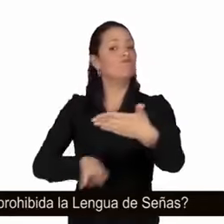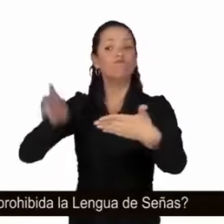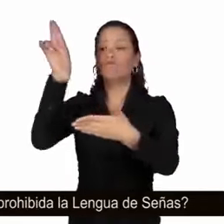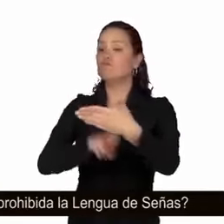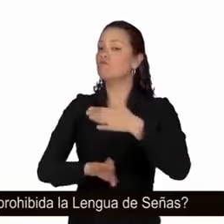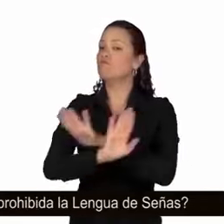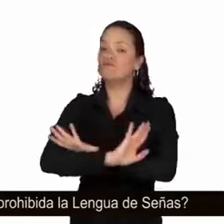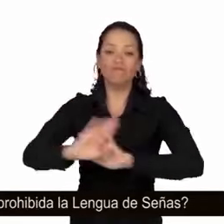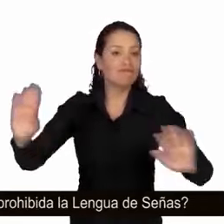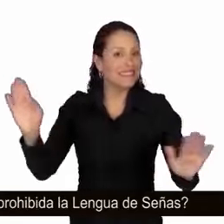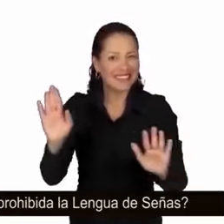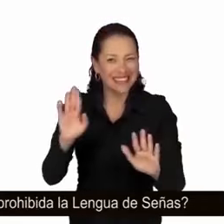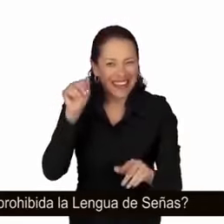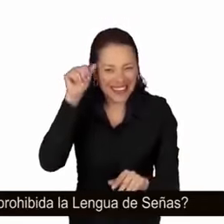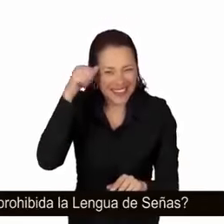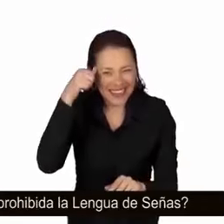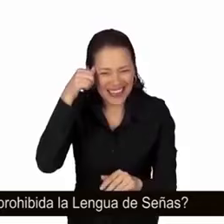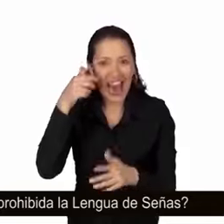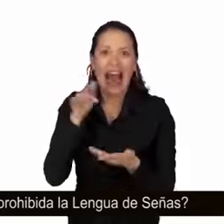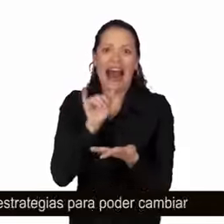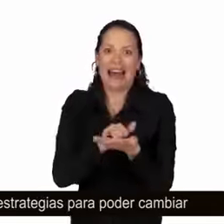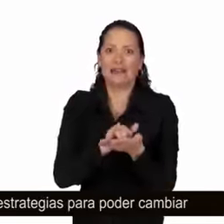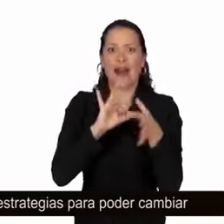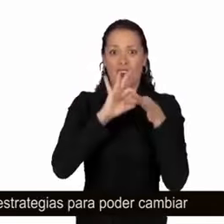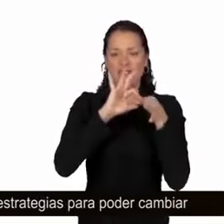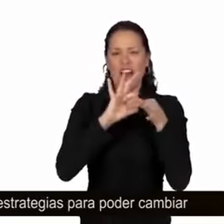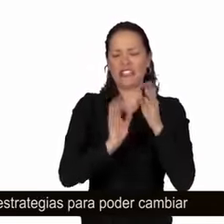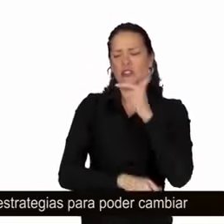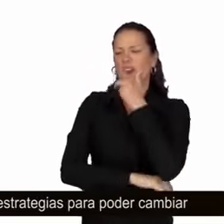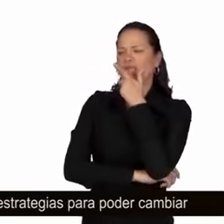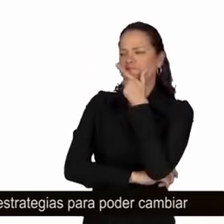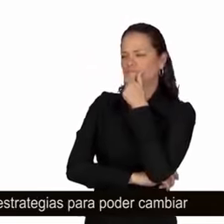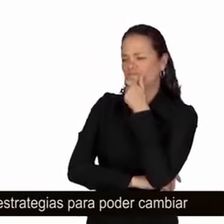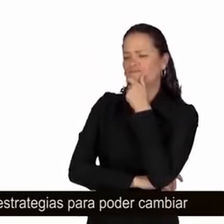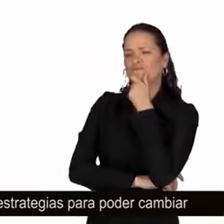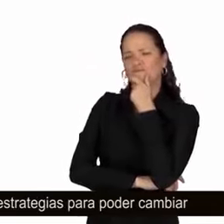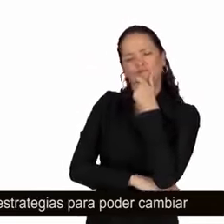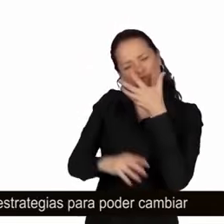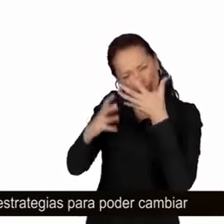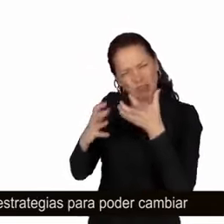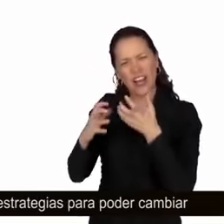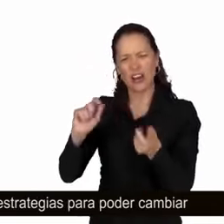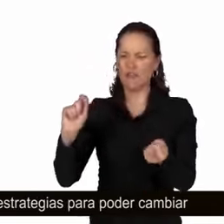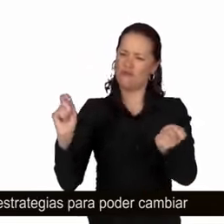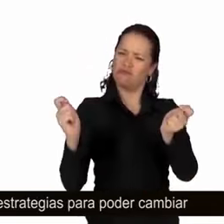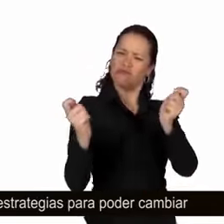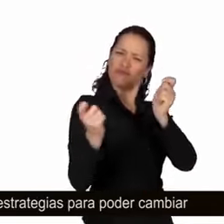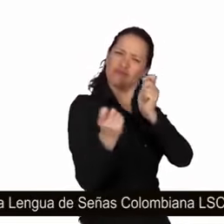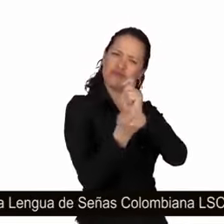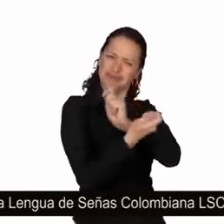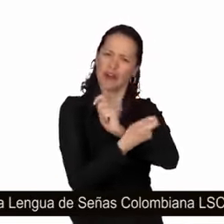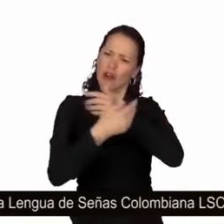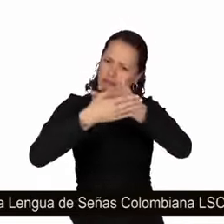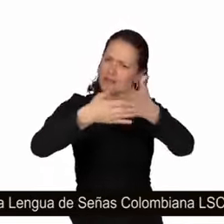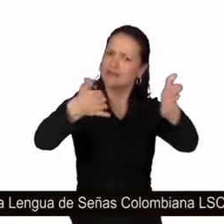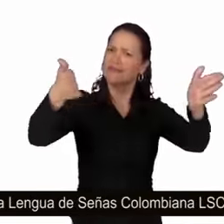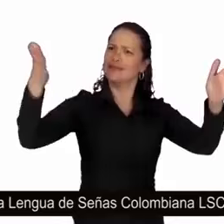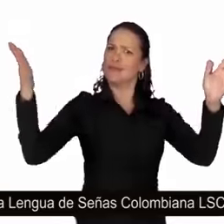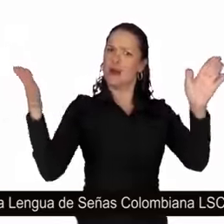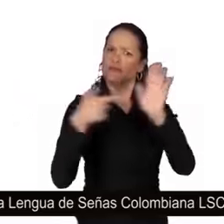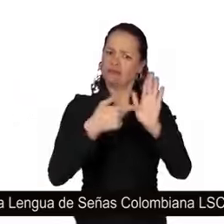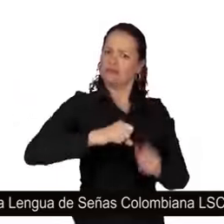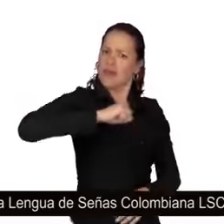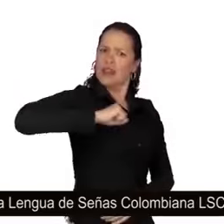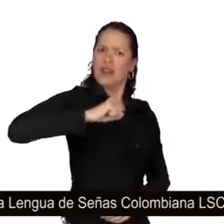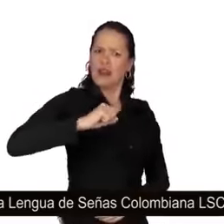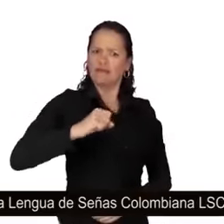y oralizaban y les tenían prohibida la lengua de señas. Esto hizo que FENASCOL buscara estrategias para poder cambiar esta situación y se